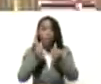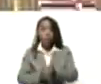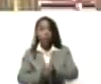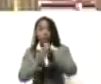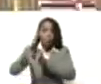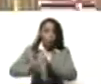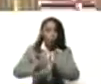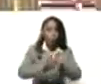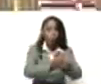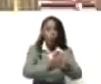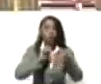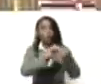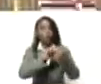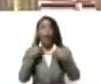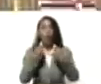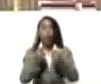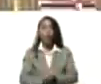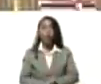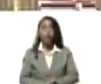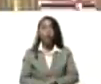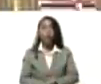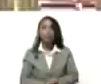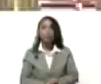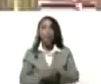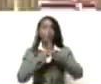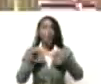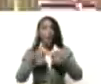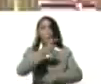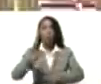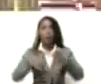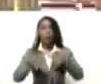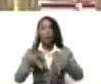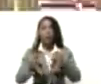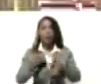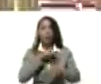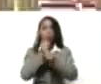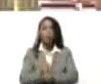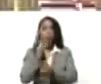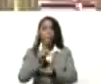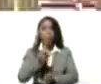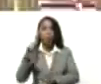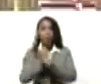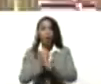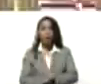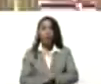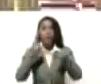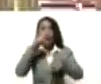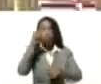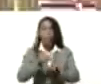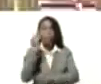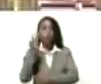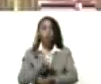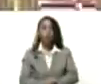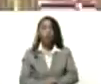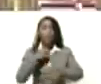almacenes en stop para vacunar los a todos ponerse refuerzo